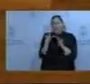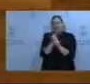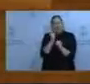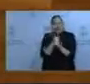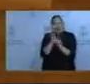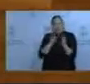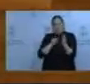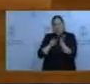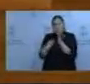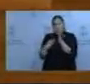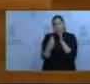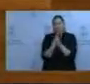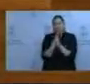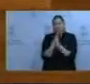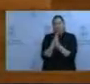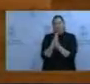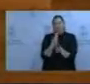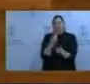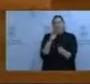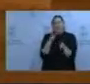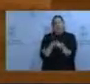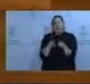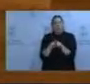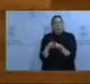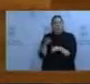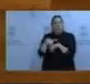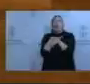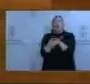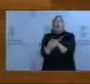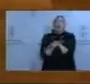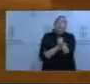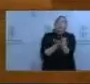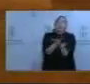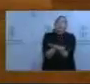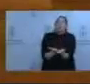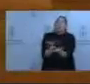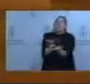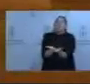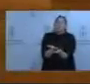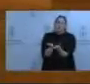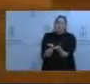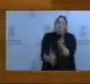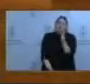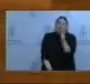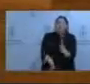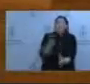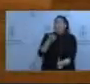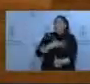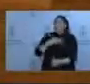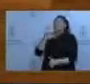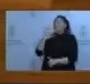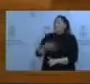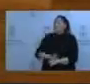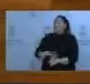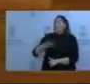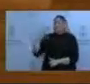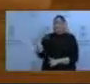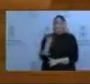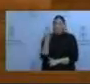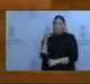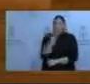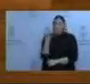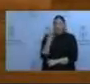tanto argumenta o alude el Gobierno y, sobre todo, que puede y debe de servir para conocer